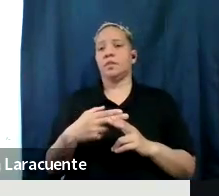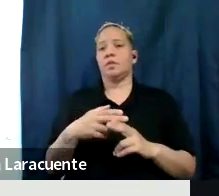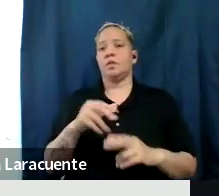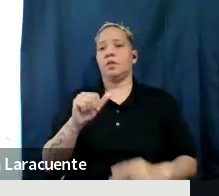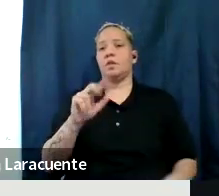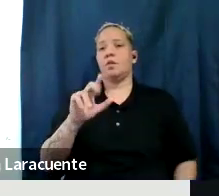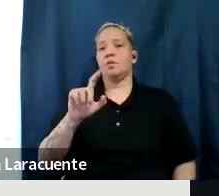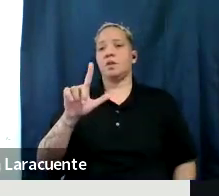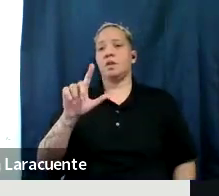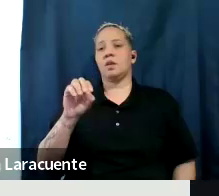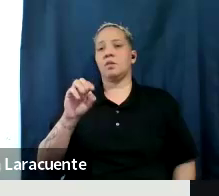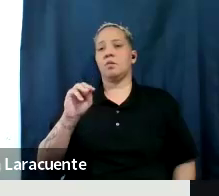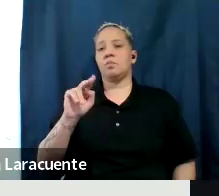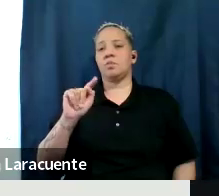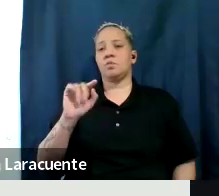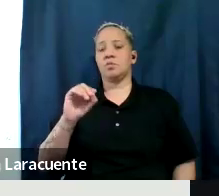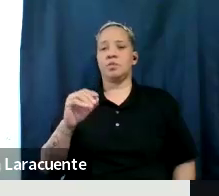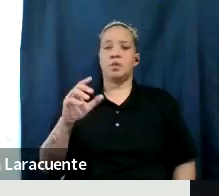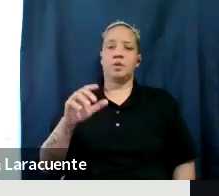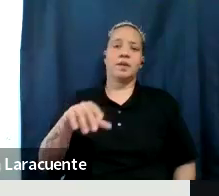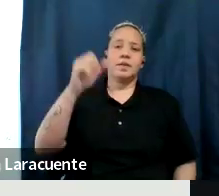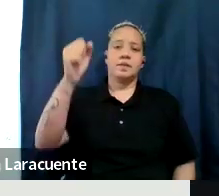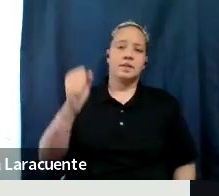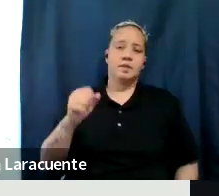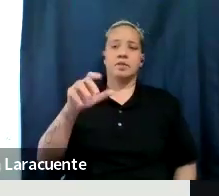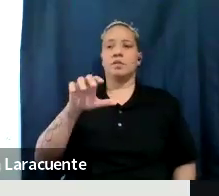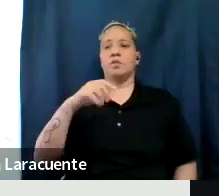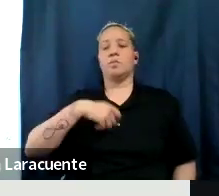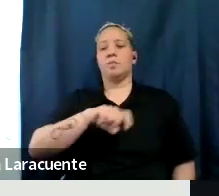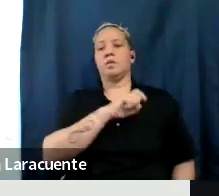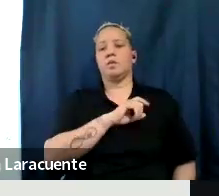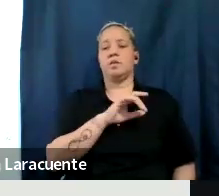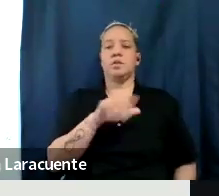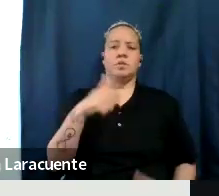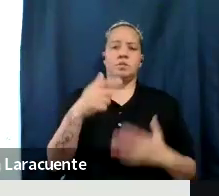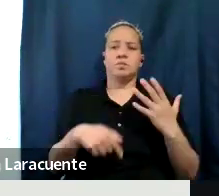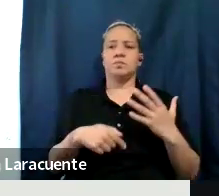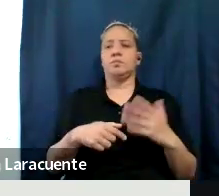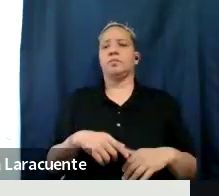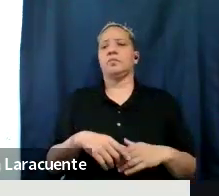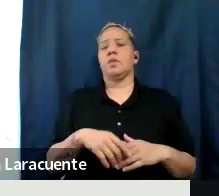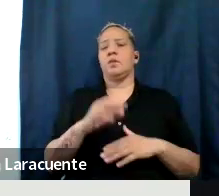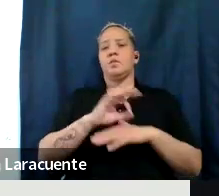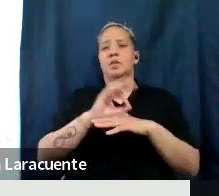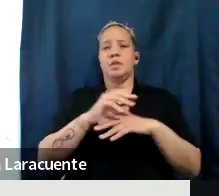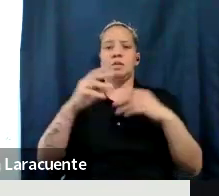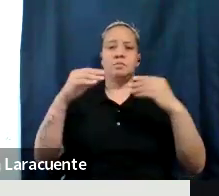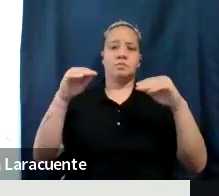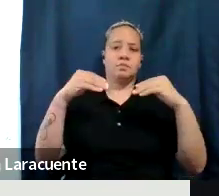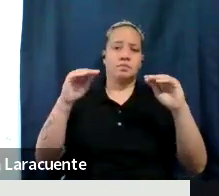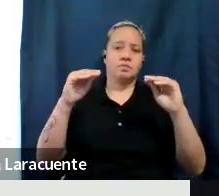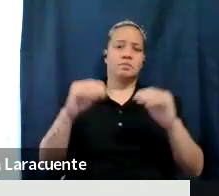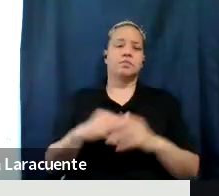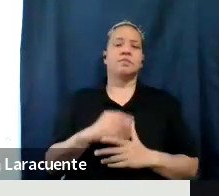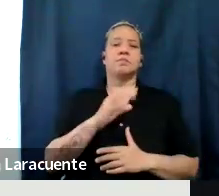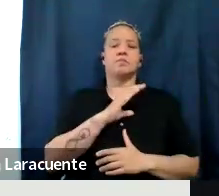Mutuo, llámese el Casino Español y otras, también la oficina de la Cámara de Comercio era española,